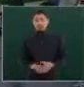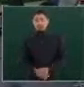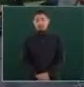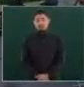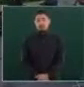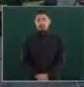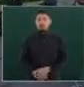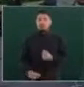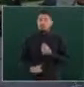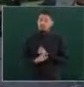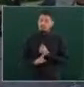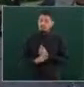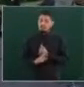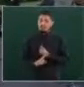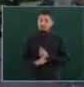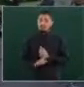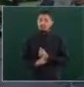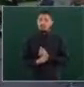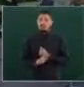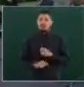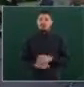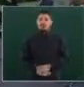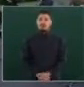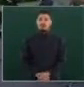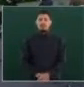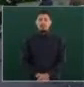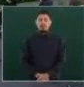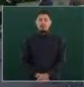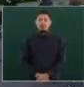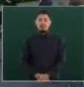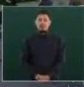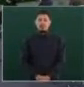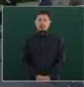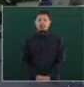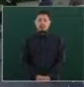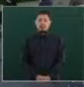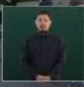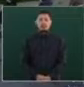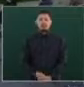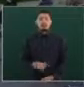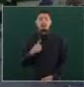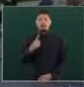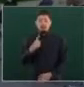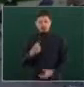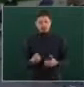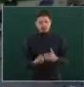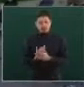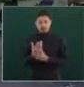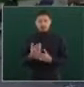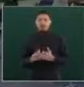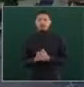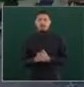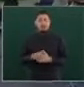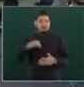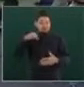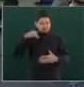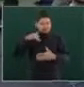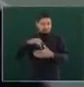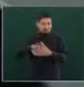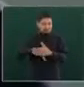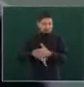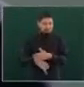el día para luchar contra la violencia contra las mujeres méxico es un país que tiene un gravísimo problema